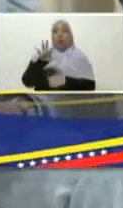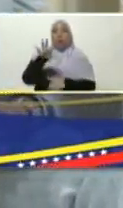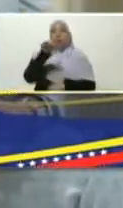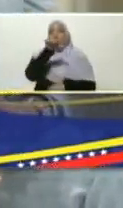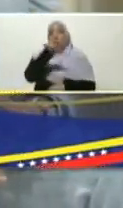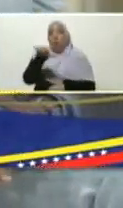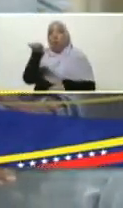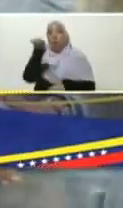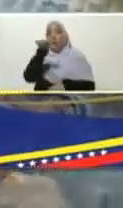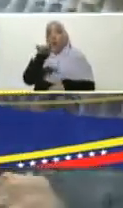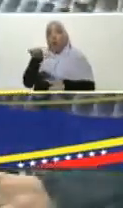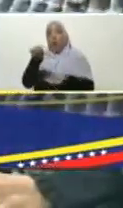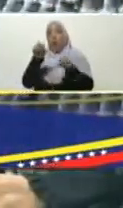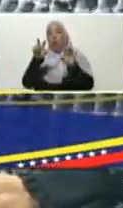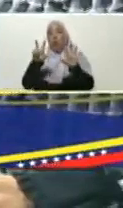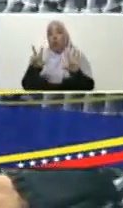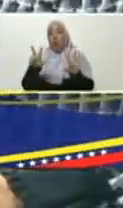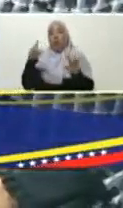continuas desde el 8 de octubre.